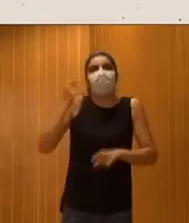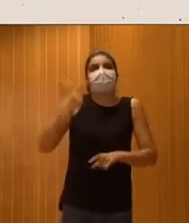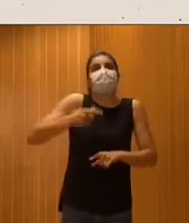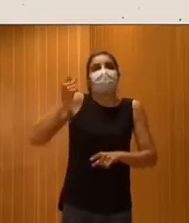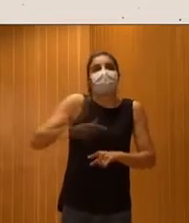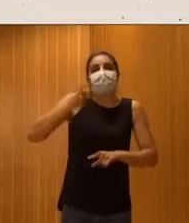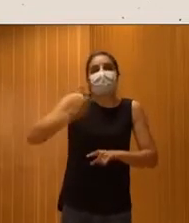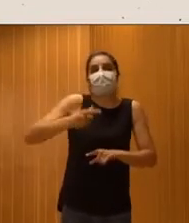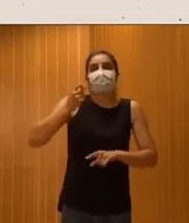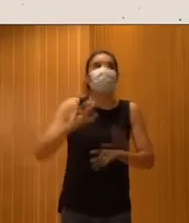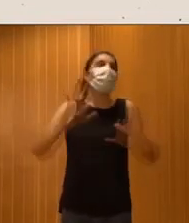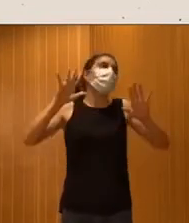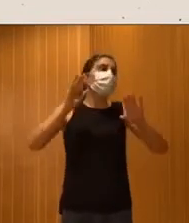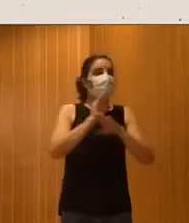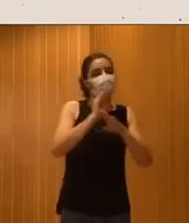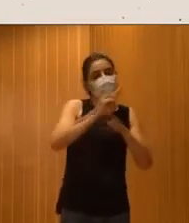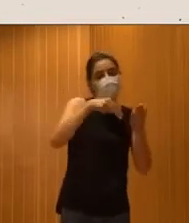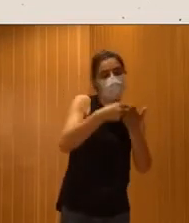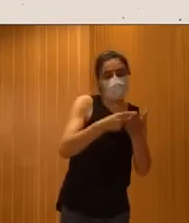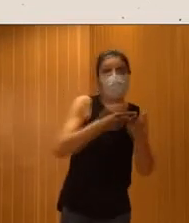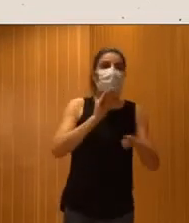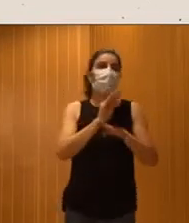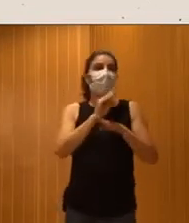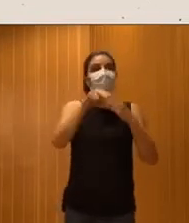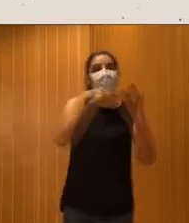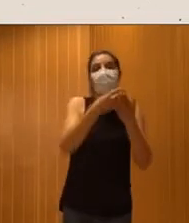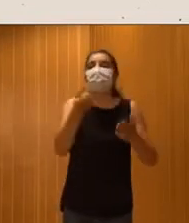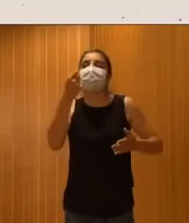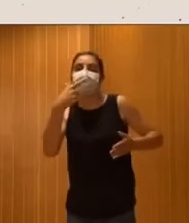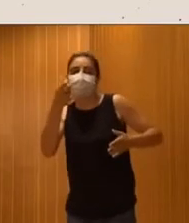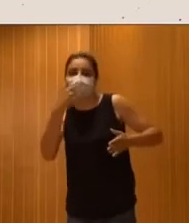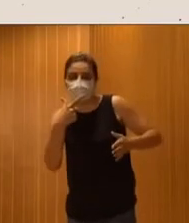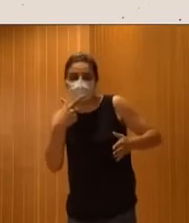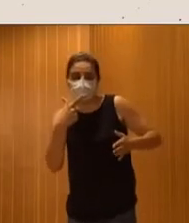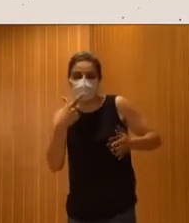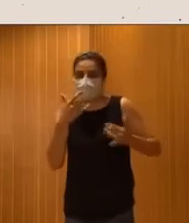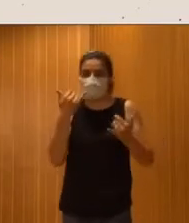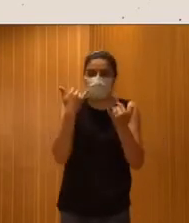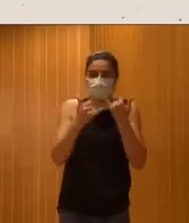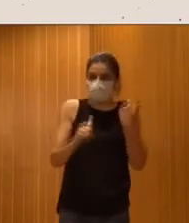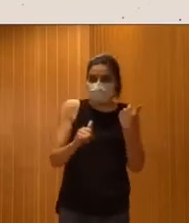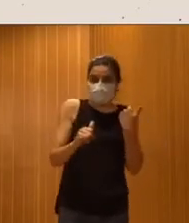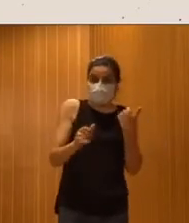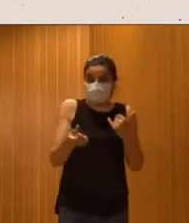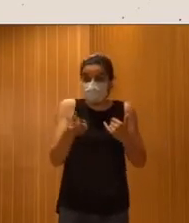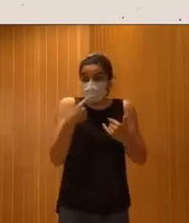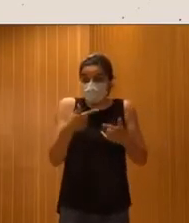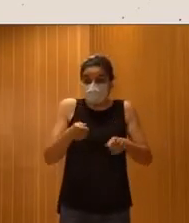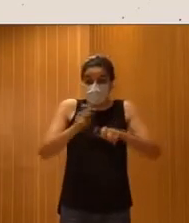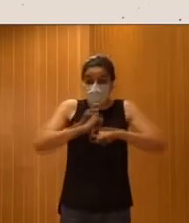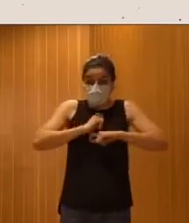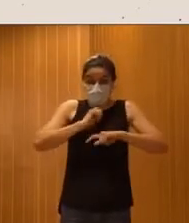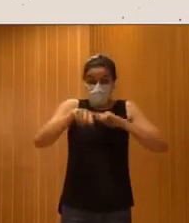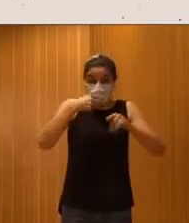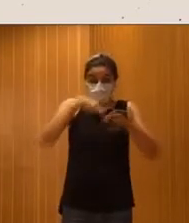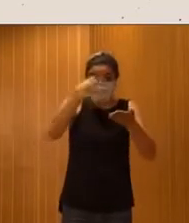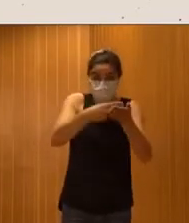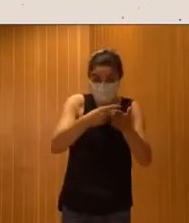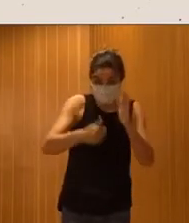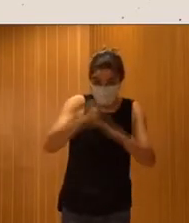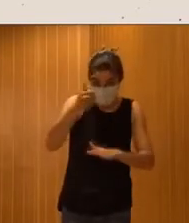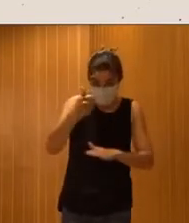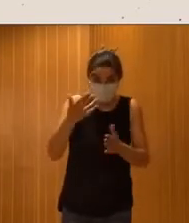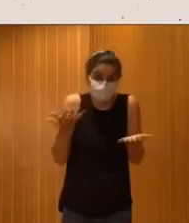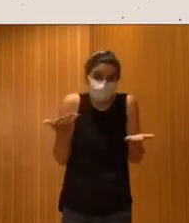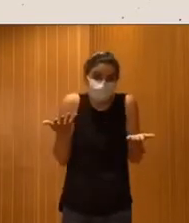como los profesionales a decir a los médicos: doctor, dele algo a mi madre o a mi padre. Pues estas